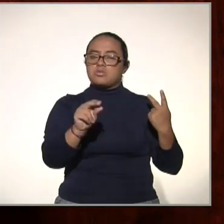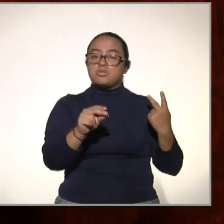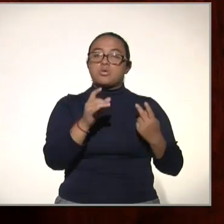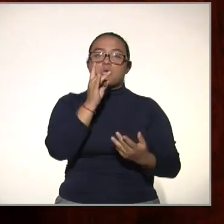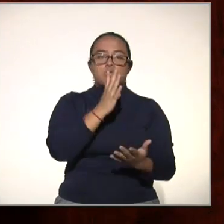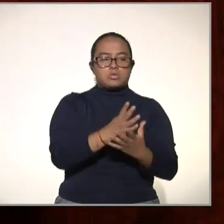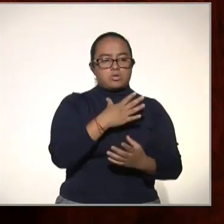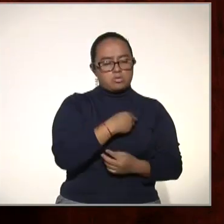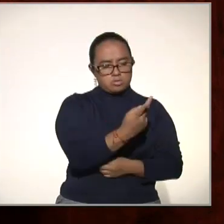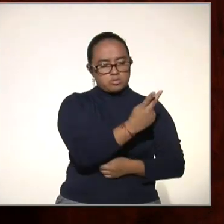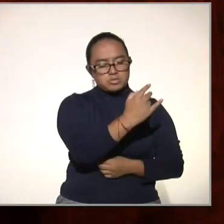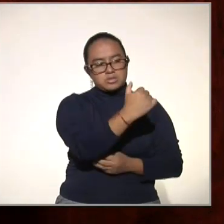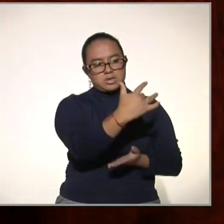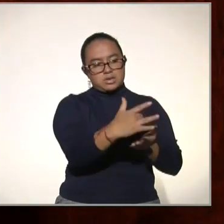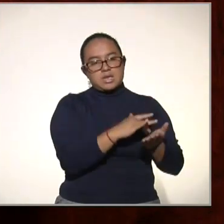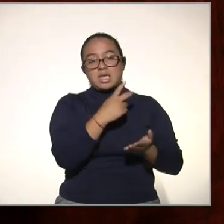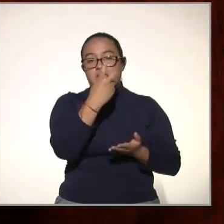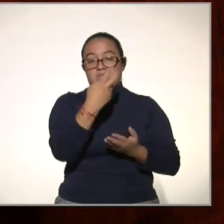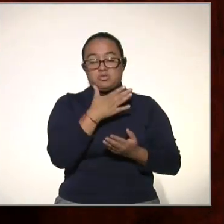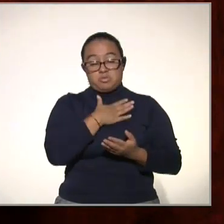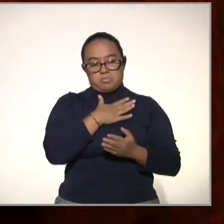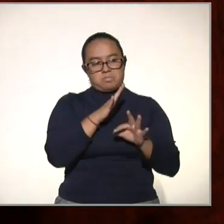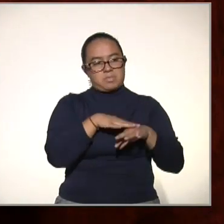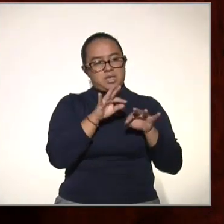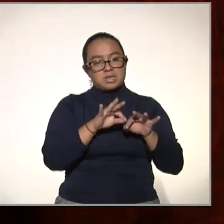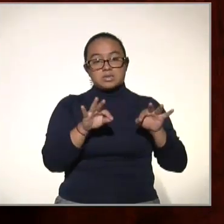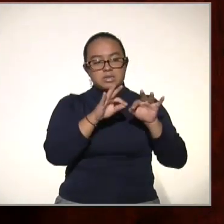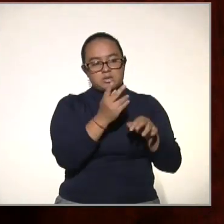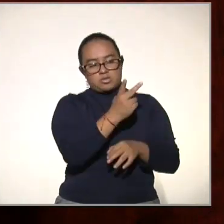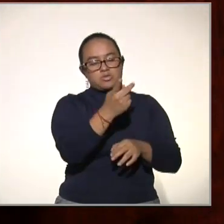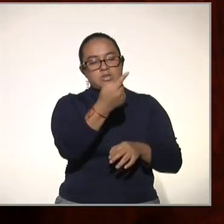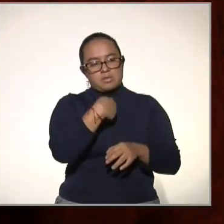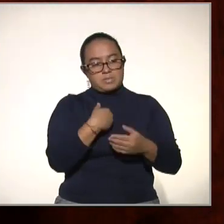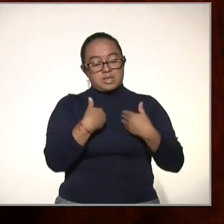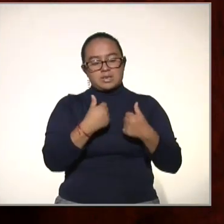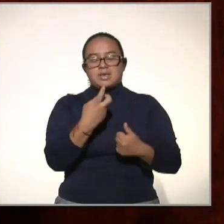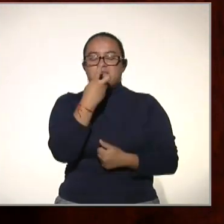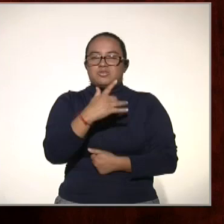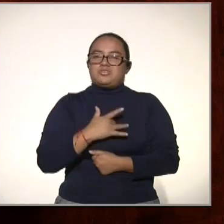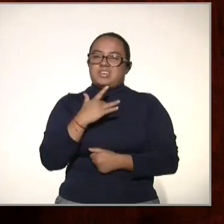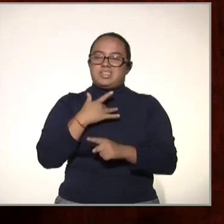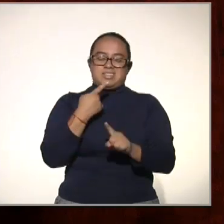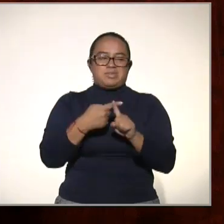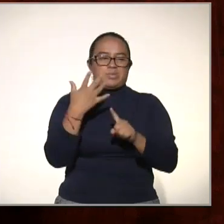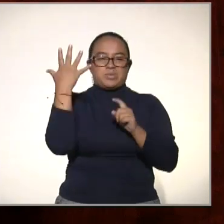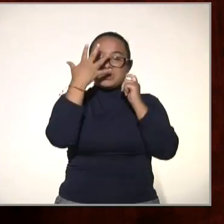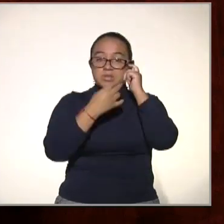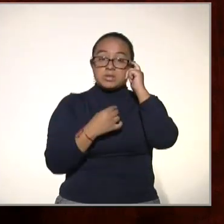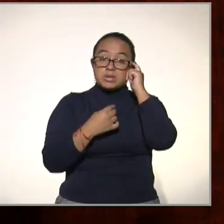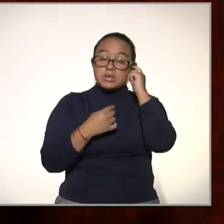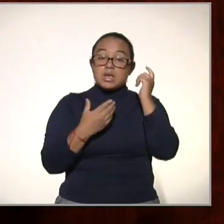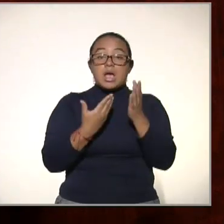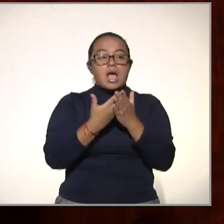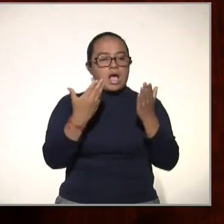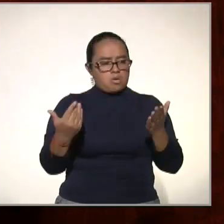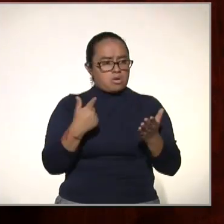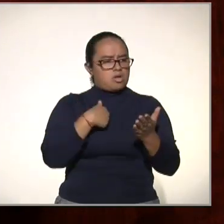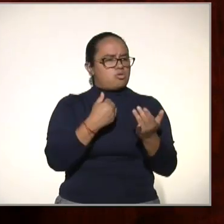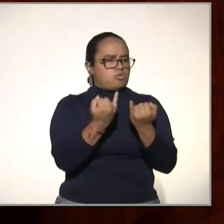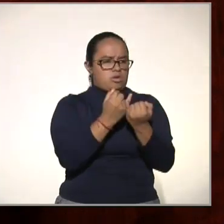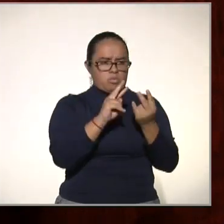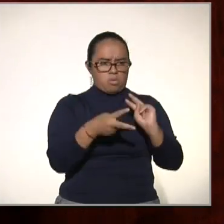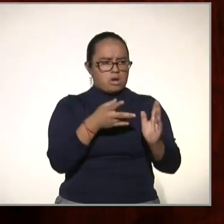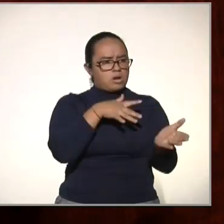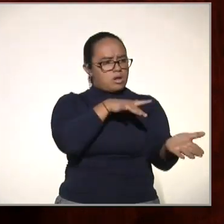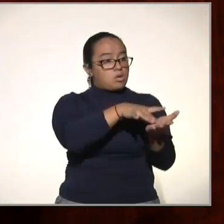apoyo de mis hijos y eso para mí es lo importante. Que ellos me entiendan es para mí gratificante y es por eso que ellos también recibirán mi apoyo